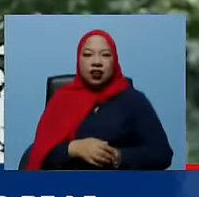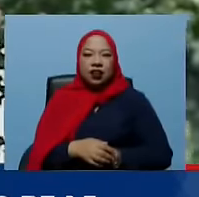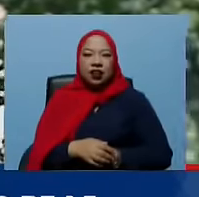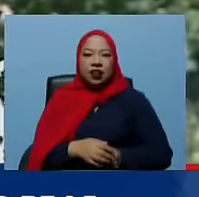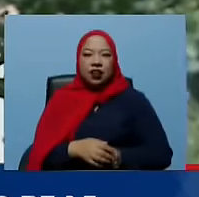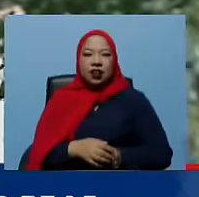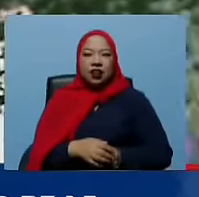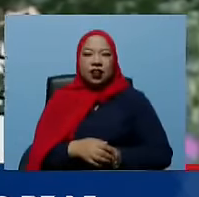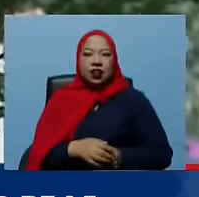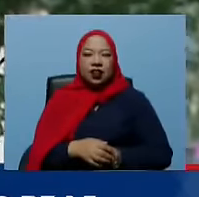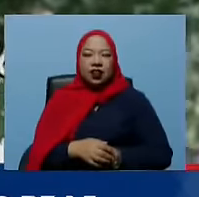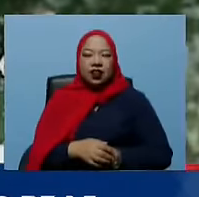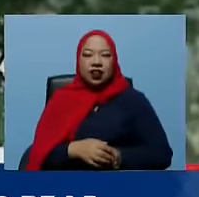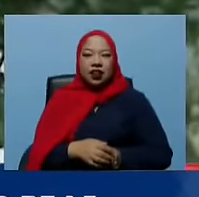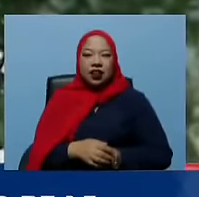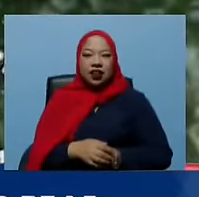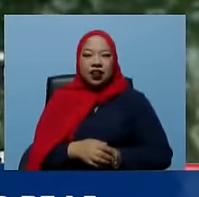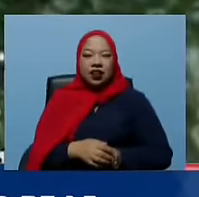llenar